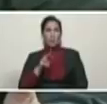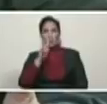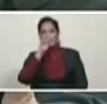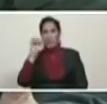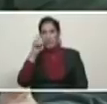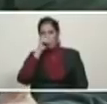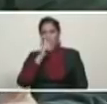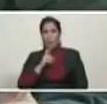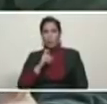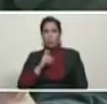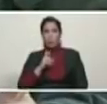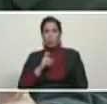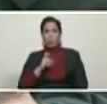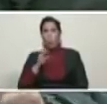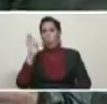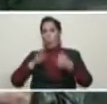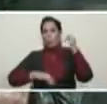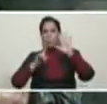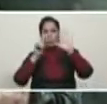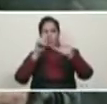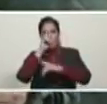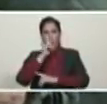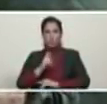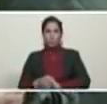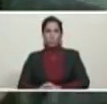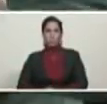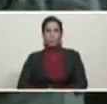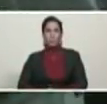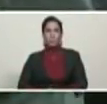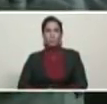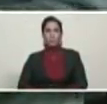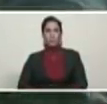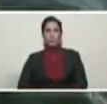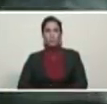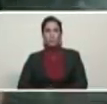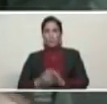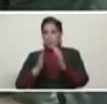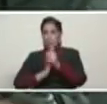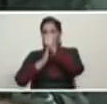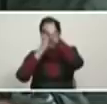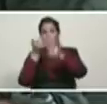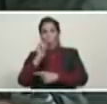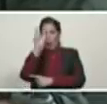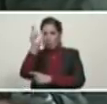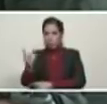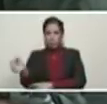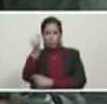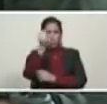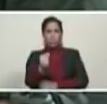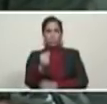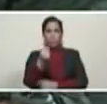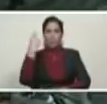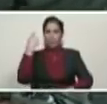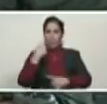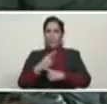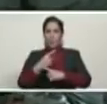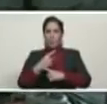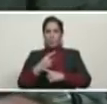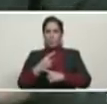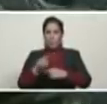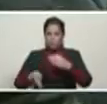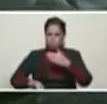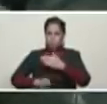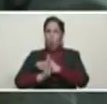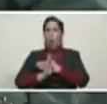particularmente en estos últimos 6 años. Así pues que es un liderazgo que está allí y lo vemos con mucha firmeza,